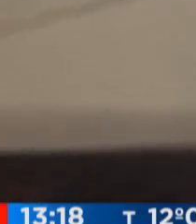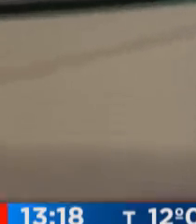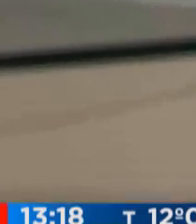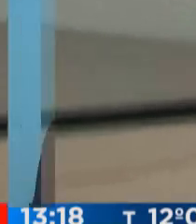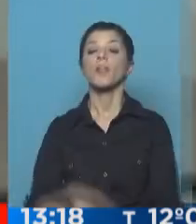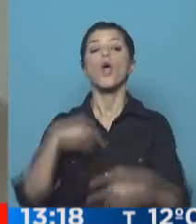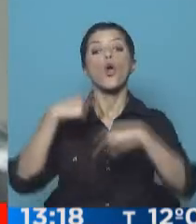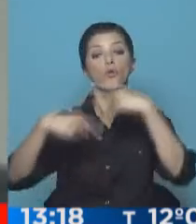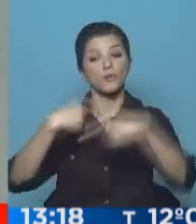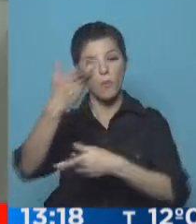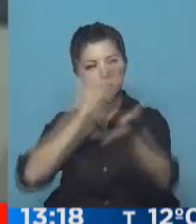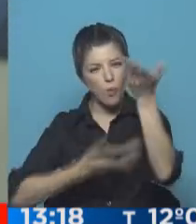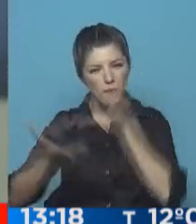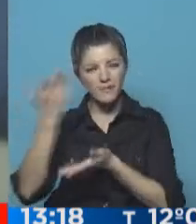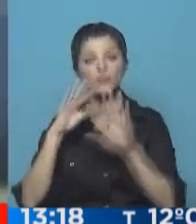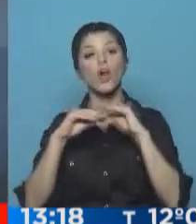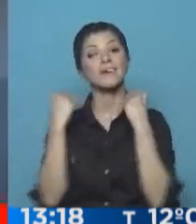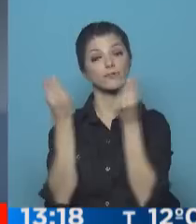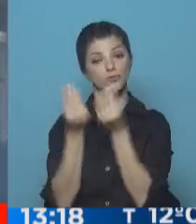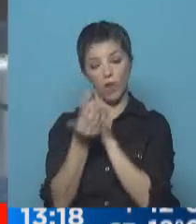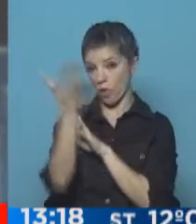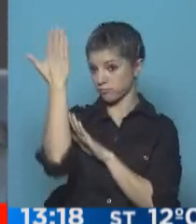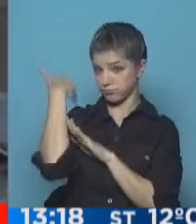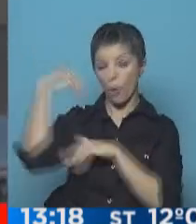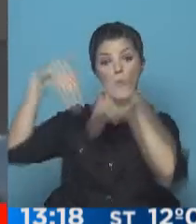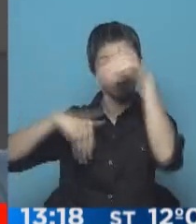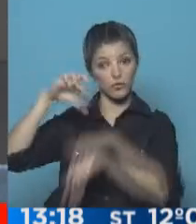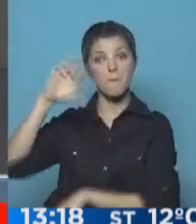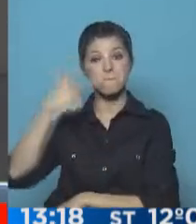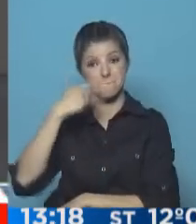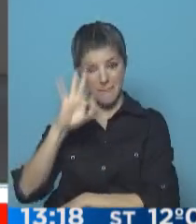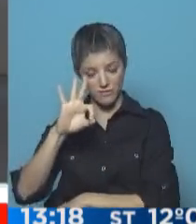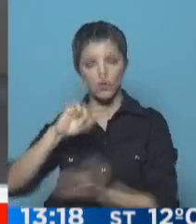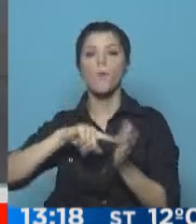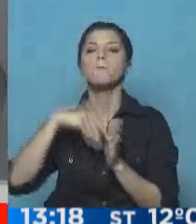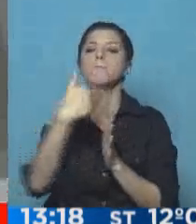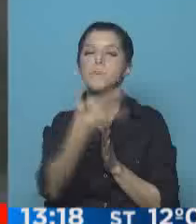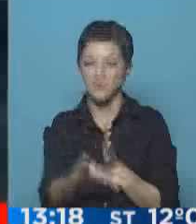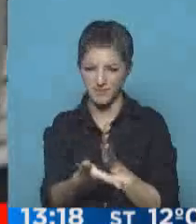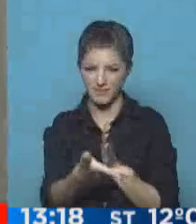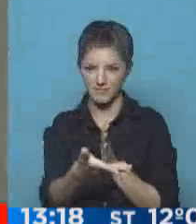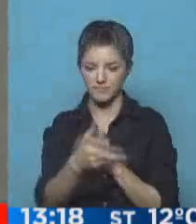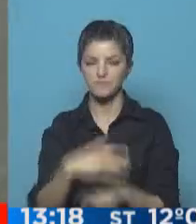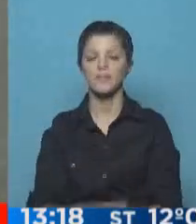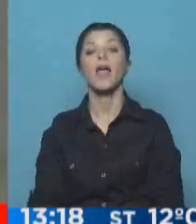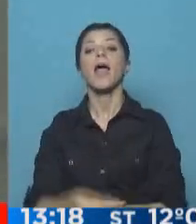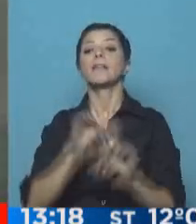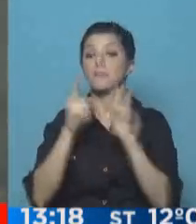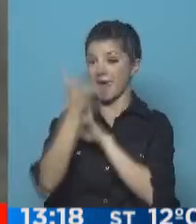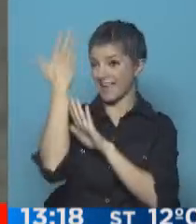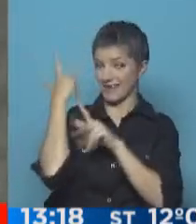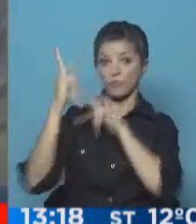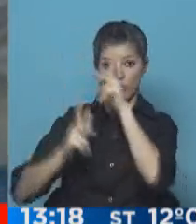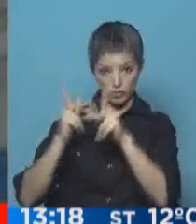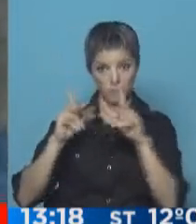Vamos a seguir compartiendo con ustedes los resultados de las primarias de ayer domingo, en este caso en la provincia de Buenos Aires. También, como les recordábamos,